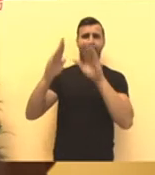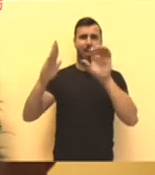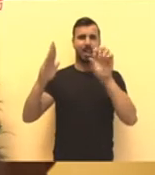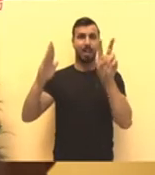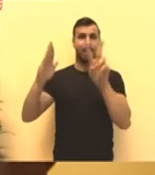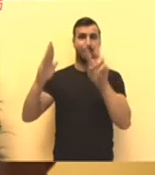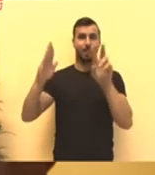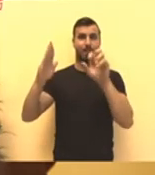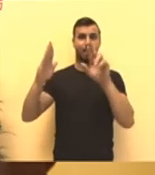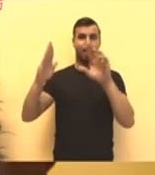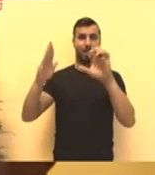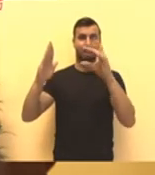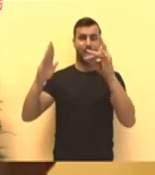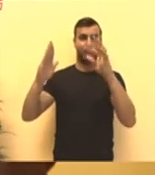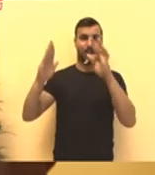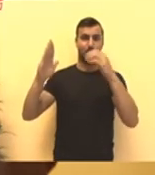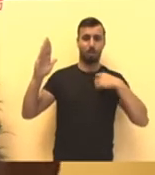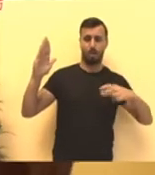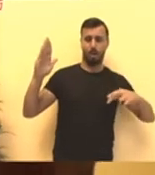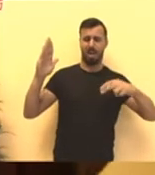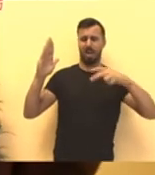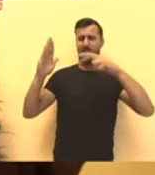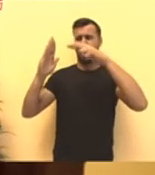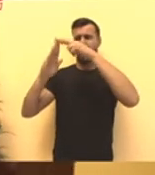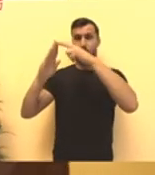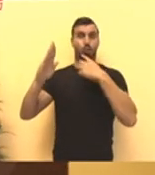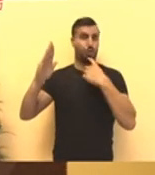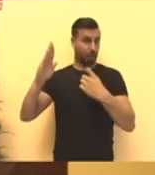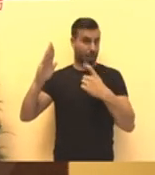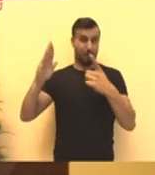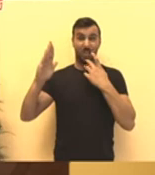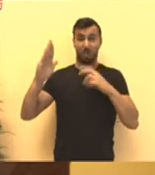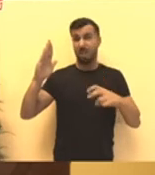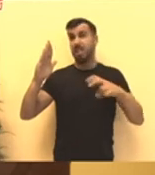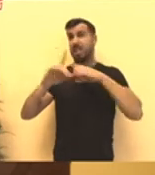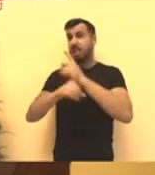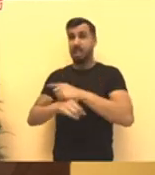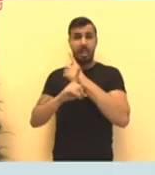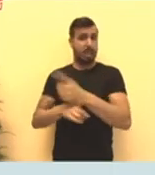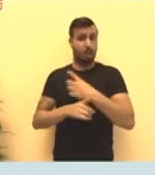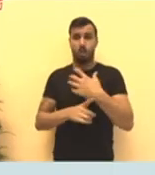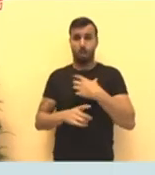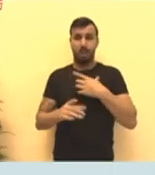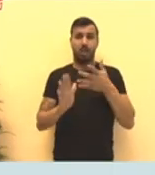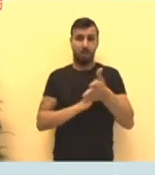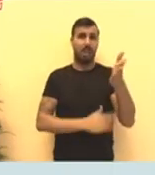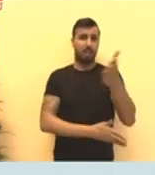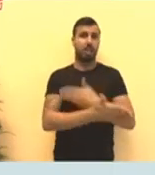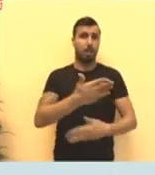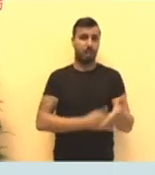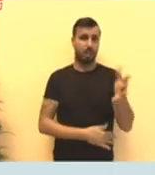una capacidad, supuestamente. ¿Y yo soy discapacitada? No. ¿Alguien cree que